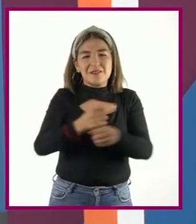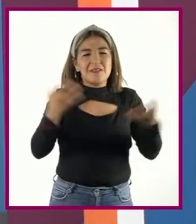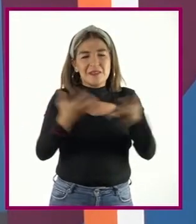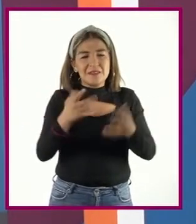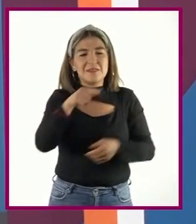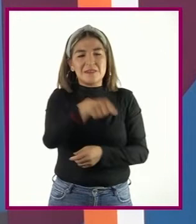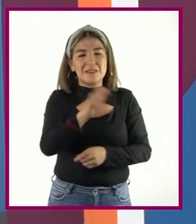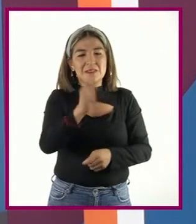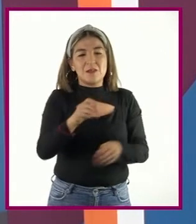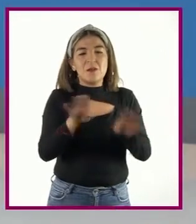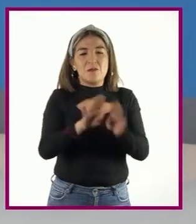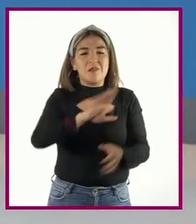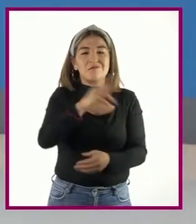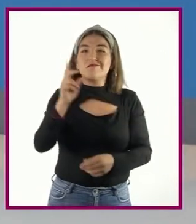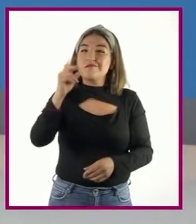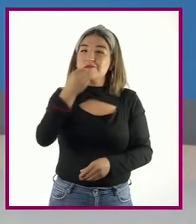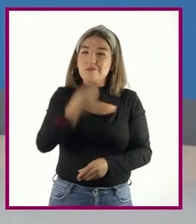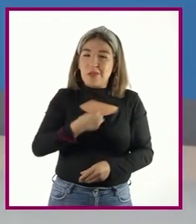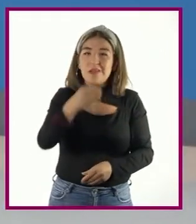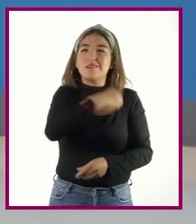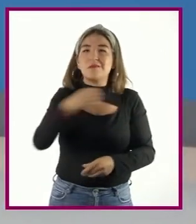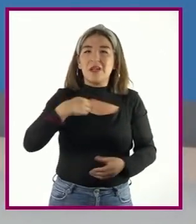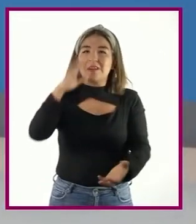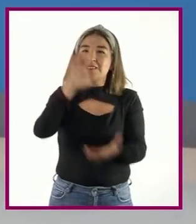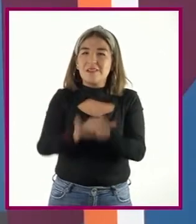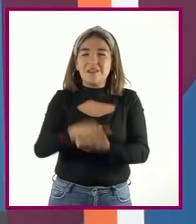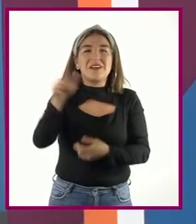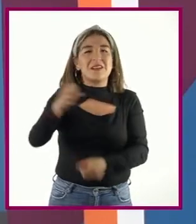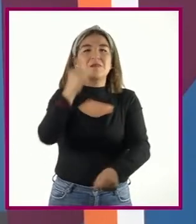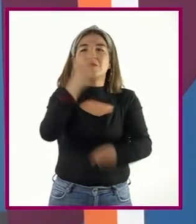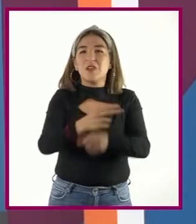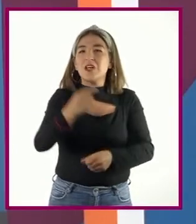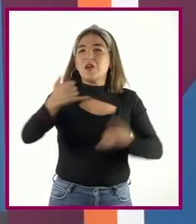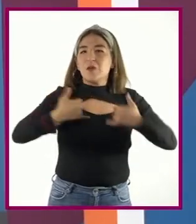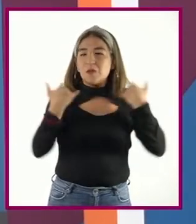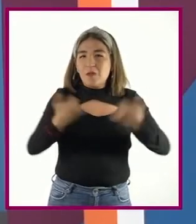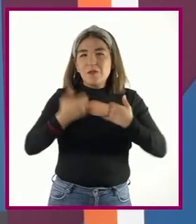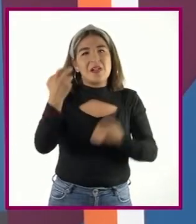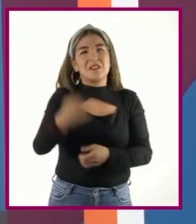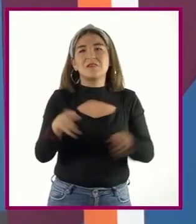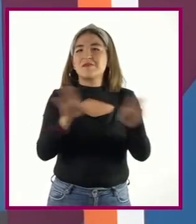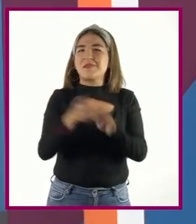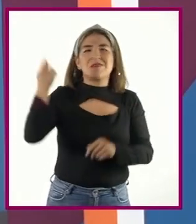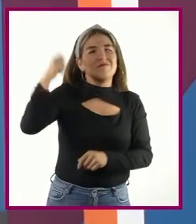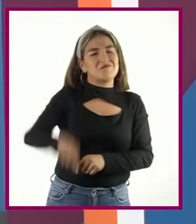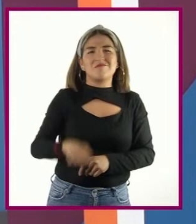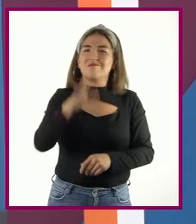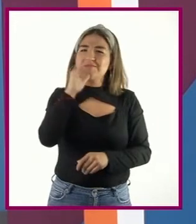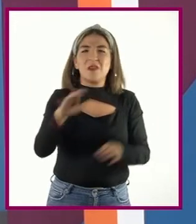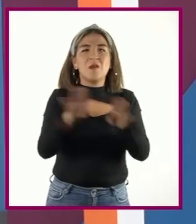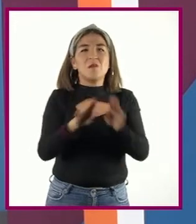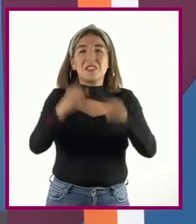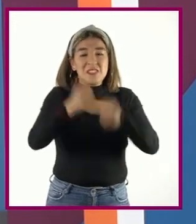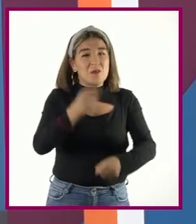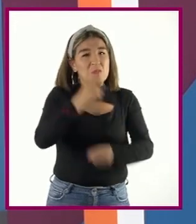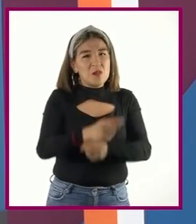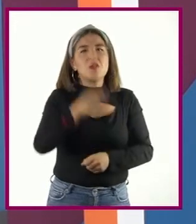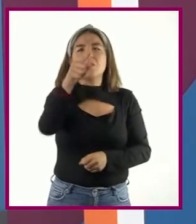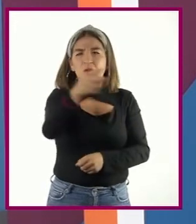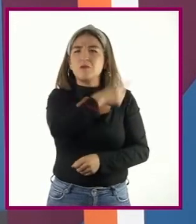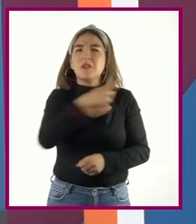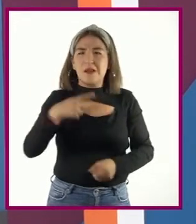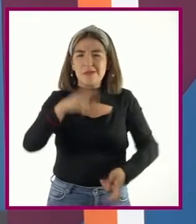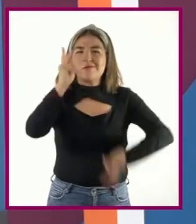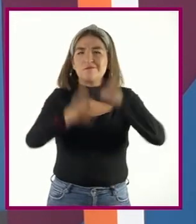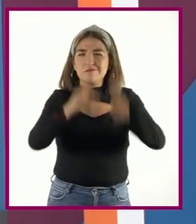tradicionales de matrimonio infantil. Si detectan un problema que afecte la seguridad de alguien conocido o conocida, dialoguen con